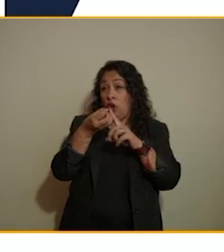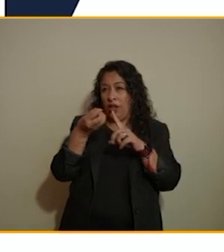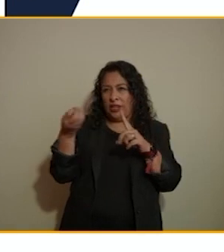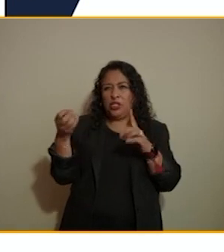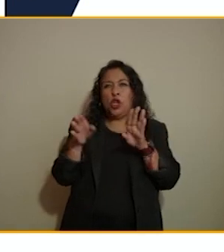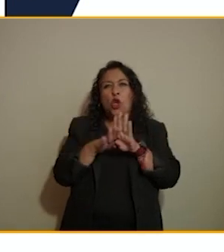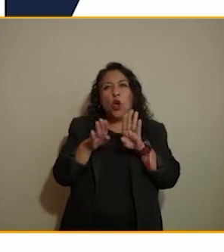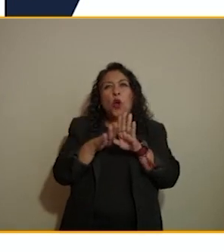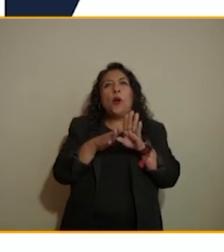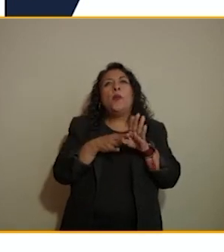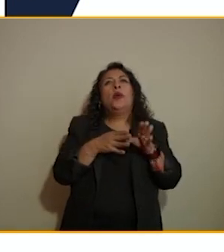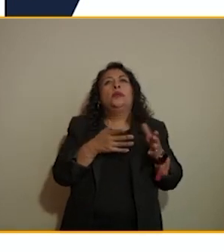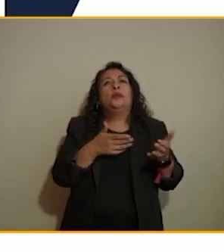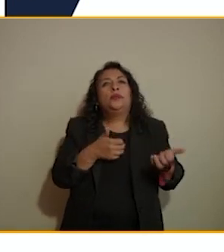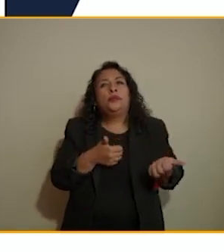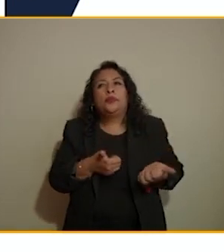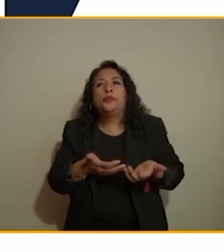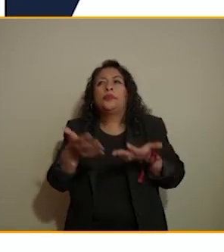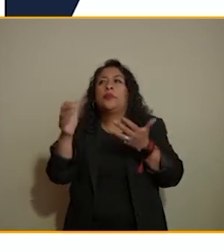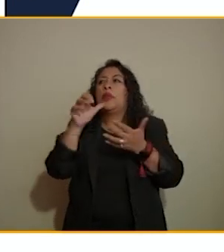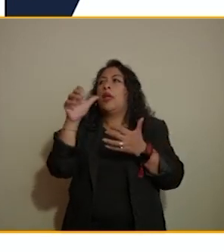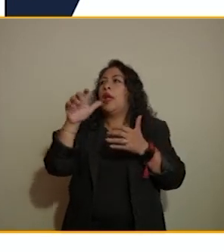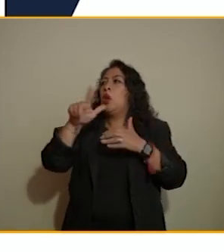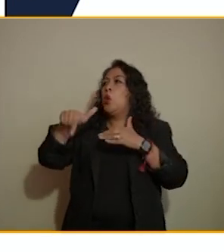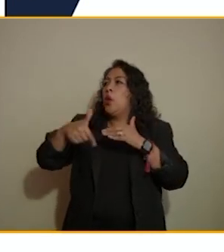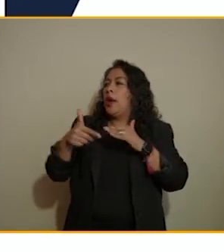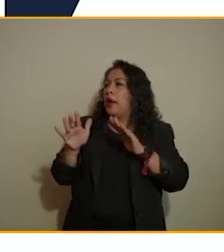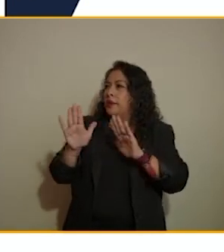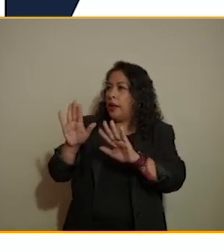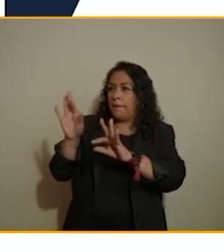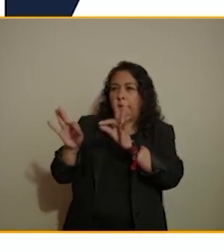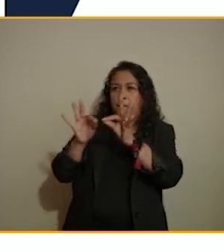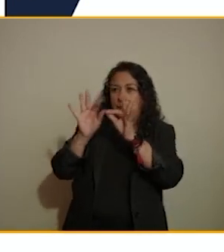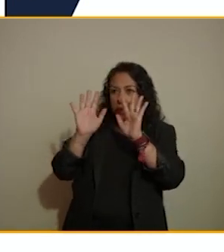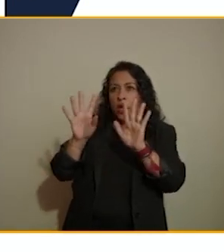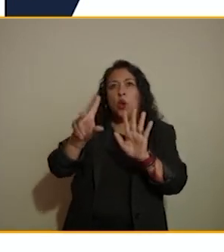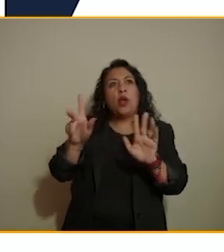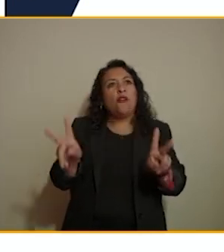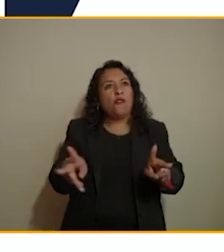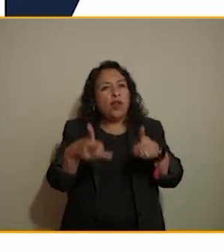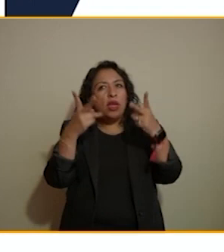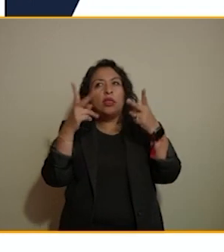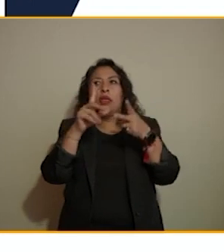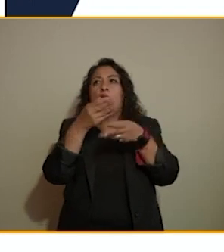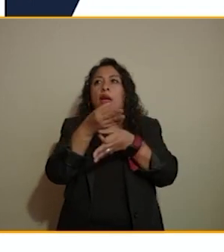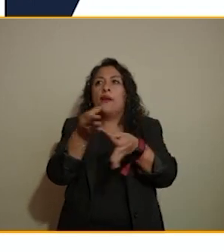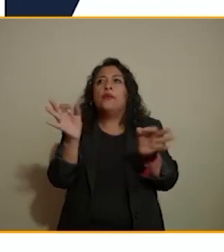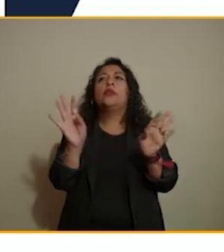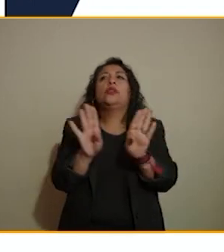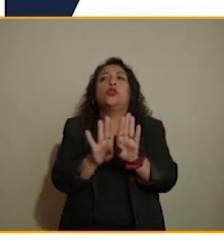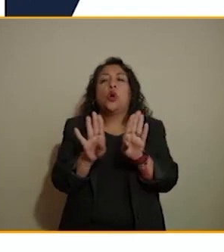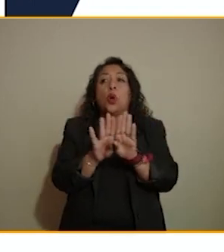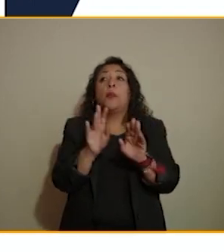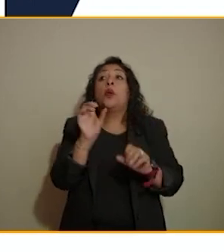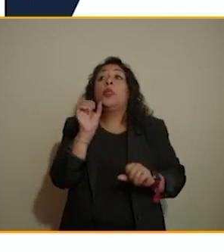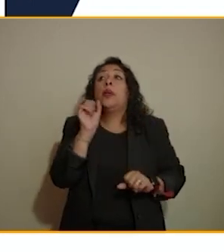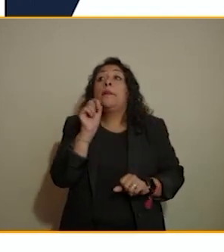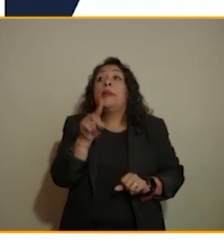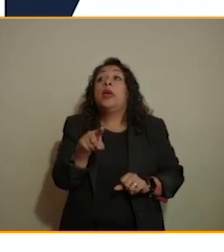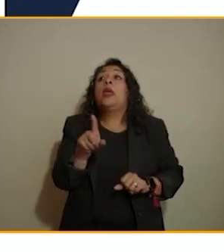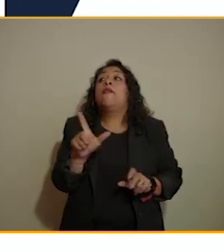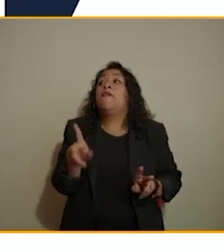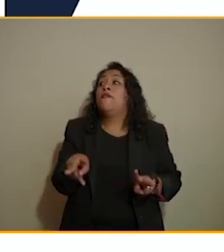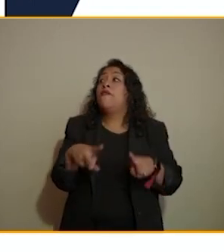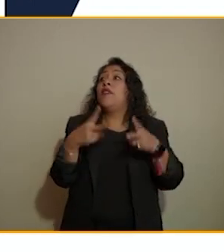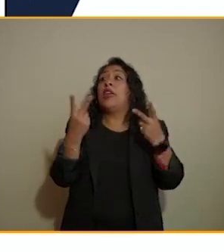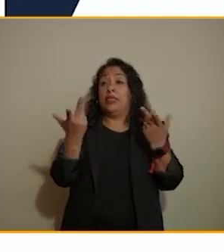cómo transportan hacia los almacenes producto terminado, cómo lo venden, cómo lo comunican y sobre todo cuando lo